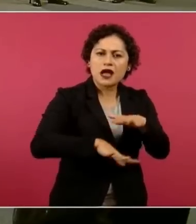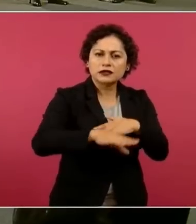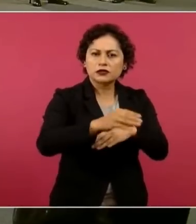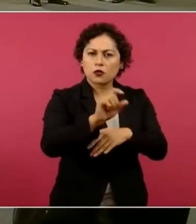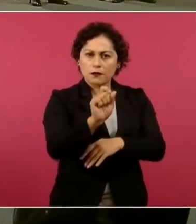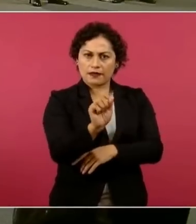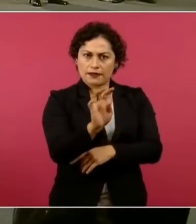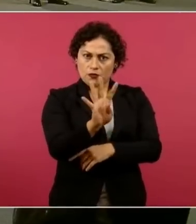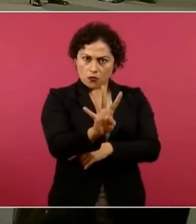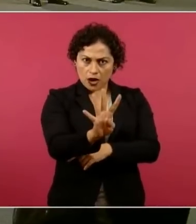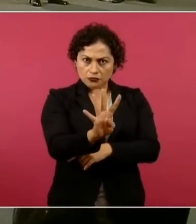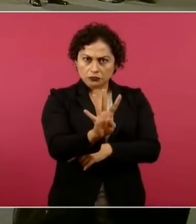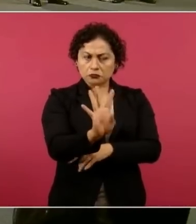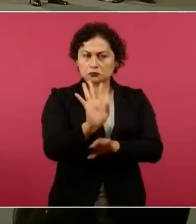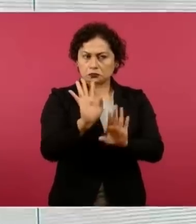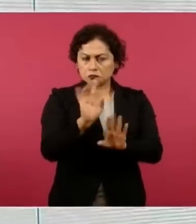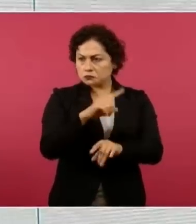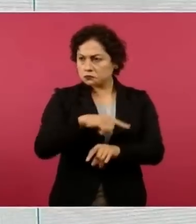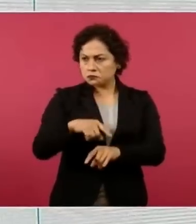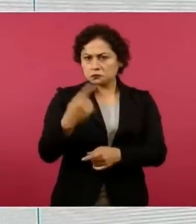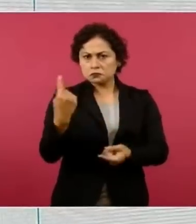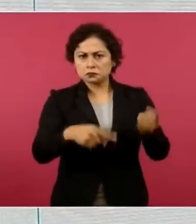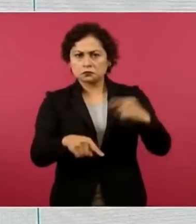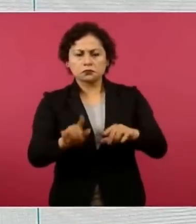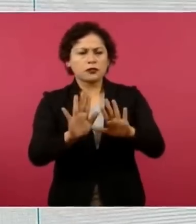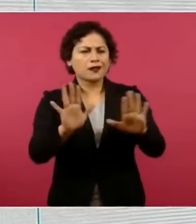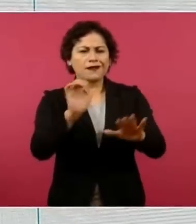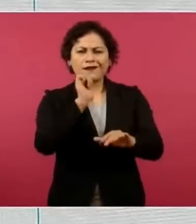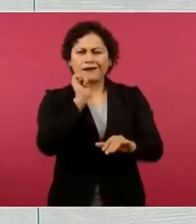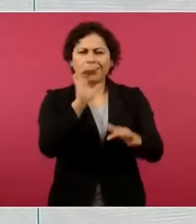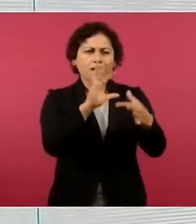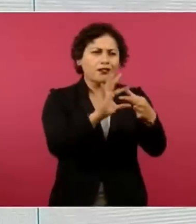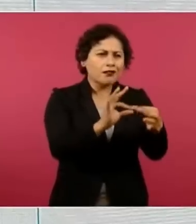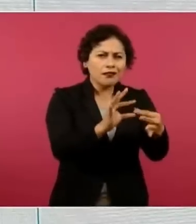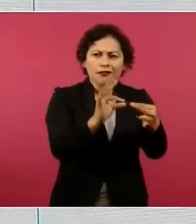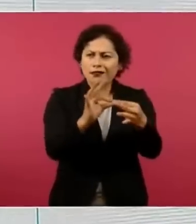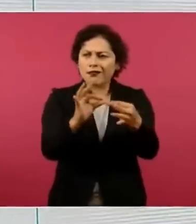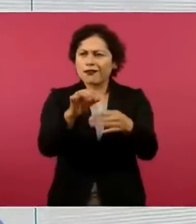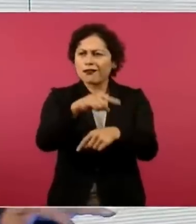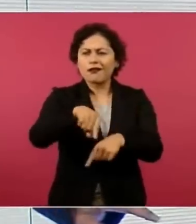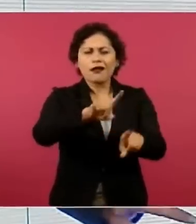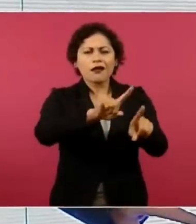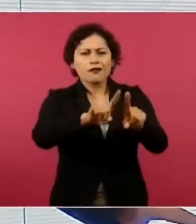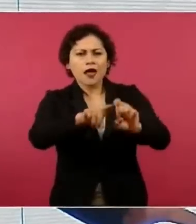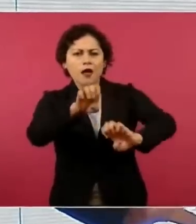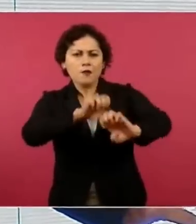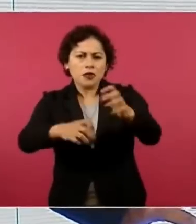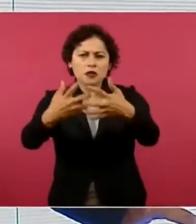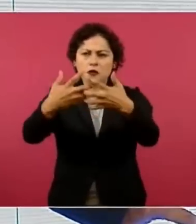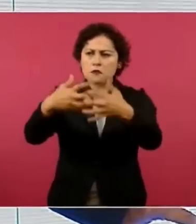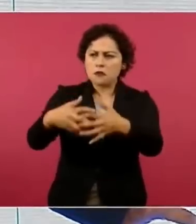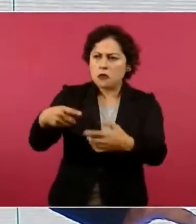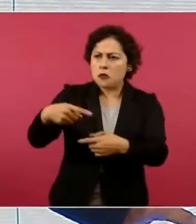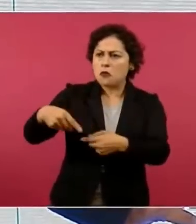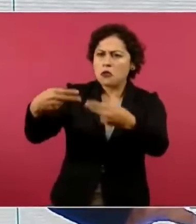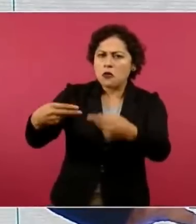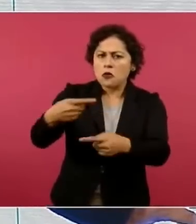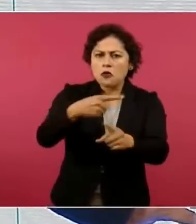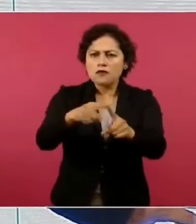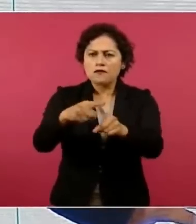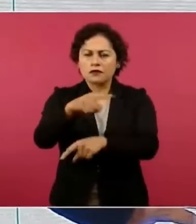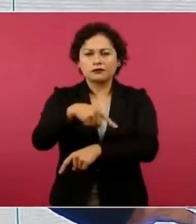al acuerdo con industriales, con distribuidores, con comerciantes, de que esa canasta iba a